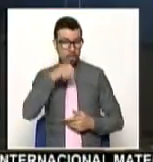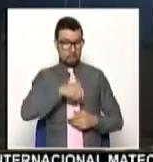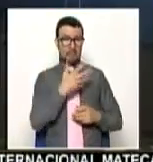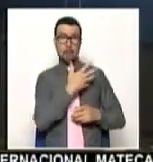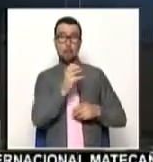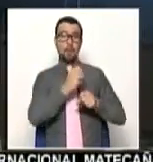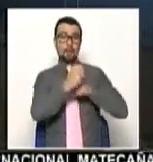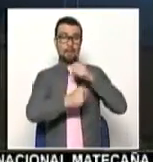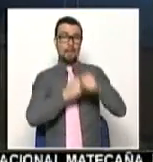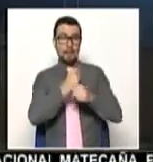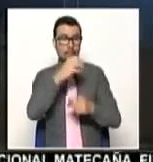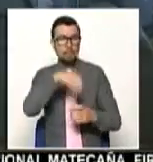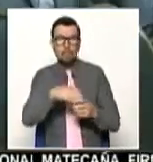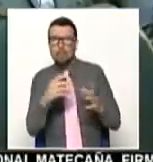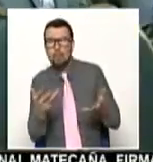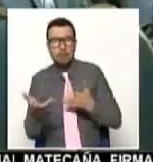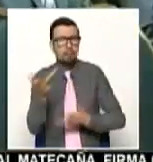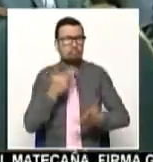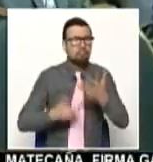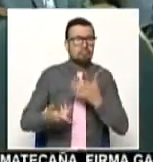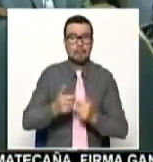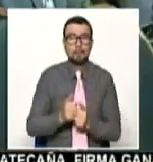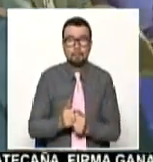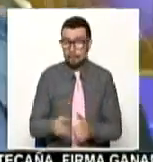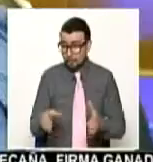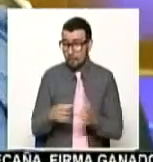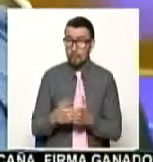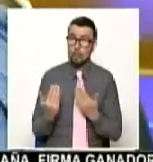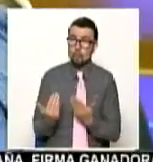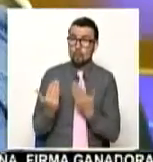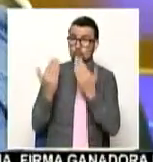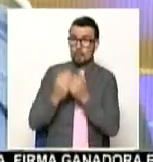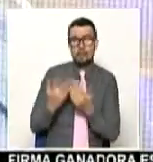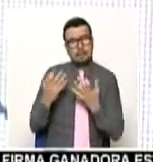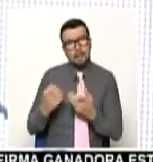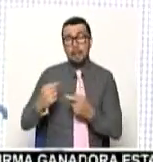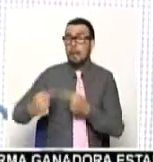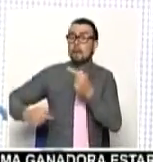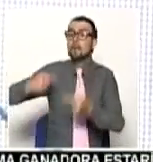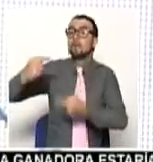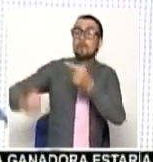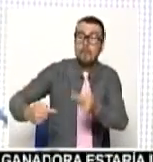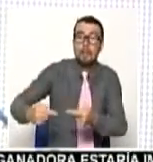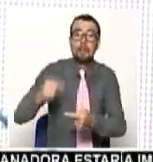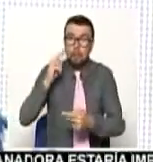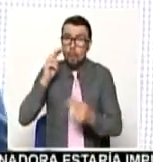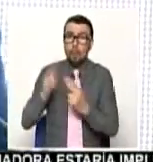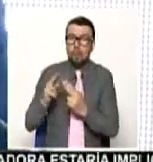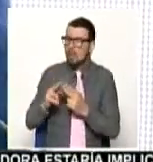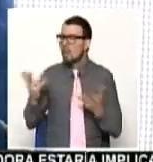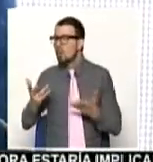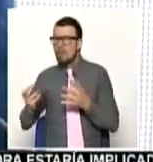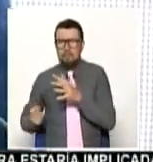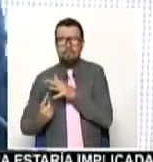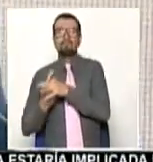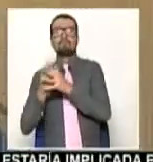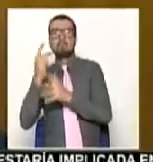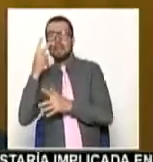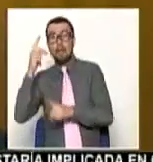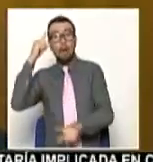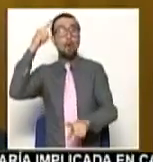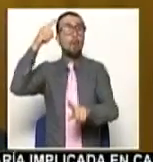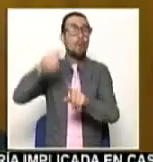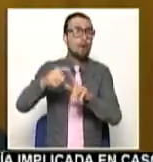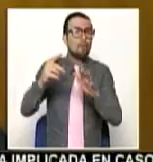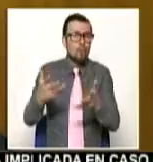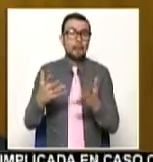Risaralda. Desde Sociedad en Movimiento se exaltó este encuentro que busca que las generaciones conozcan a fondo de a dónde viene Pereira y hacia dónde va. Entonces,